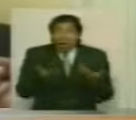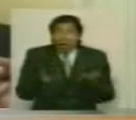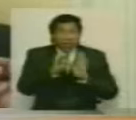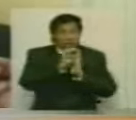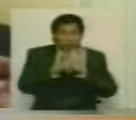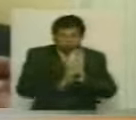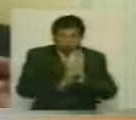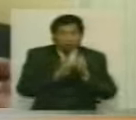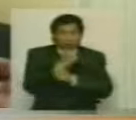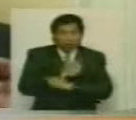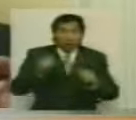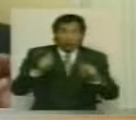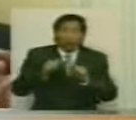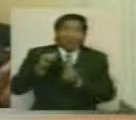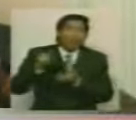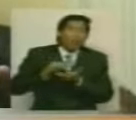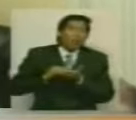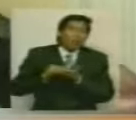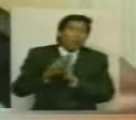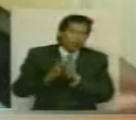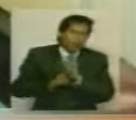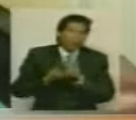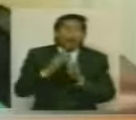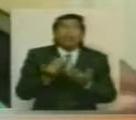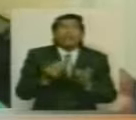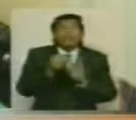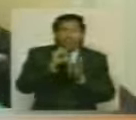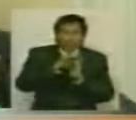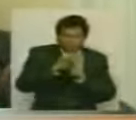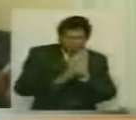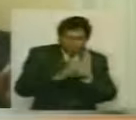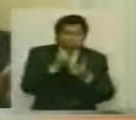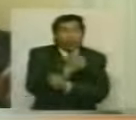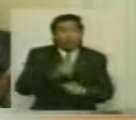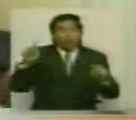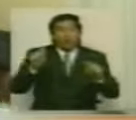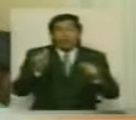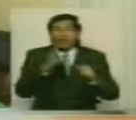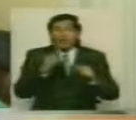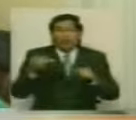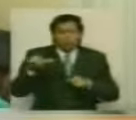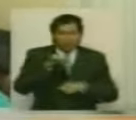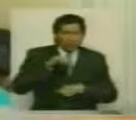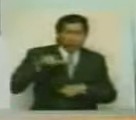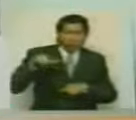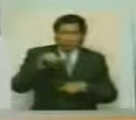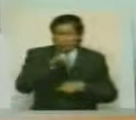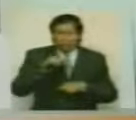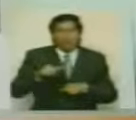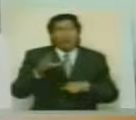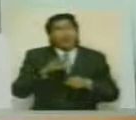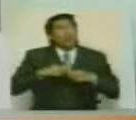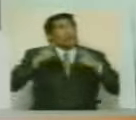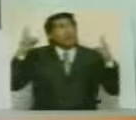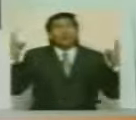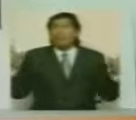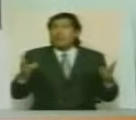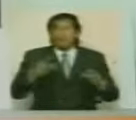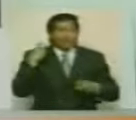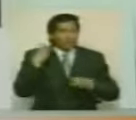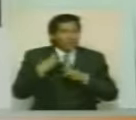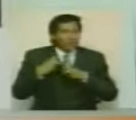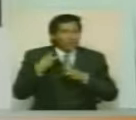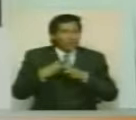autonómicos aprobados. Y los estatutos autonómicos no son homogéneos, no son simétricos. Muy difícil